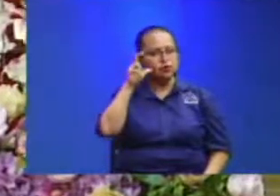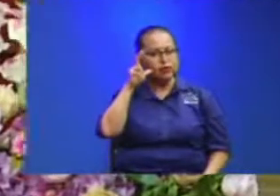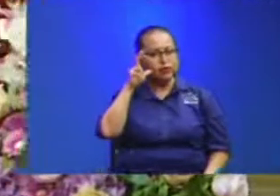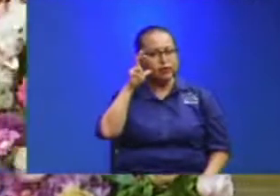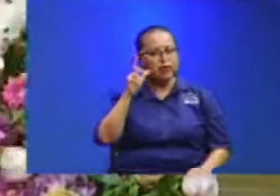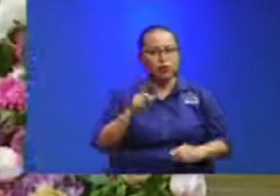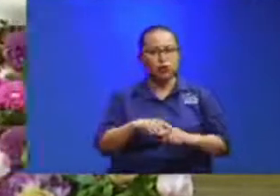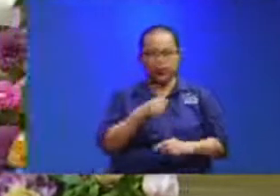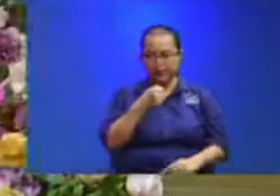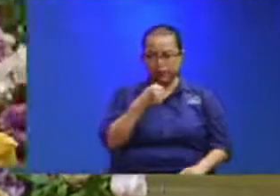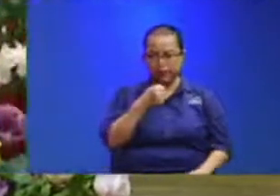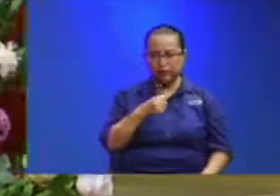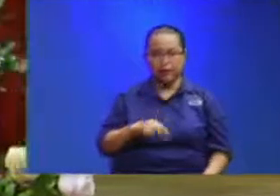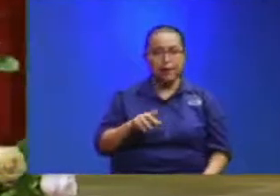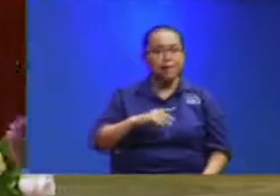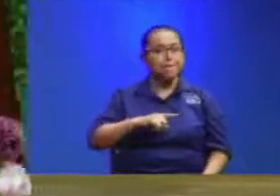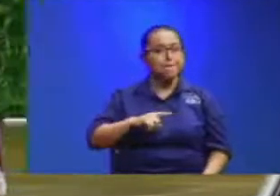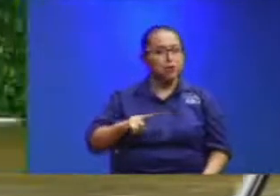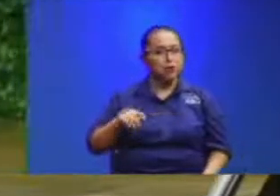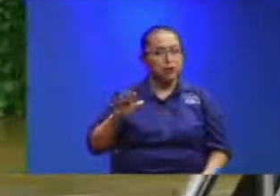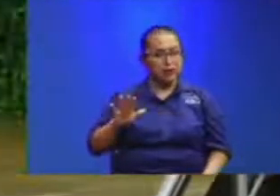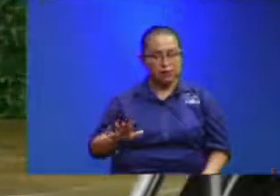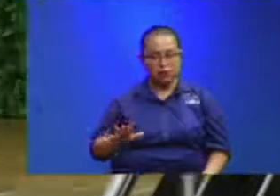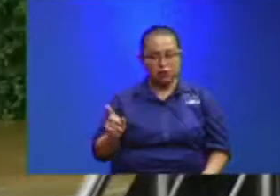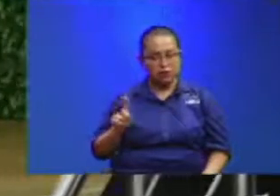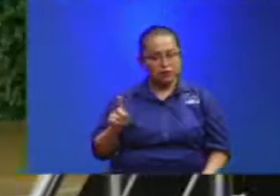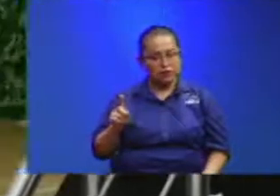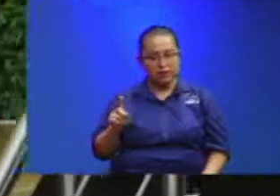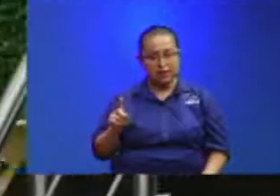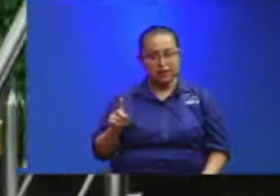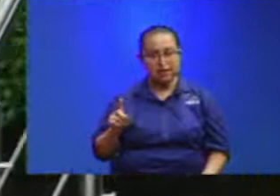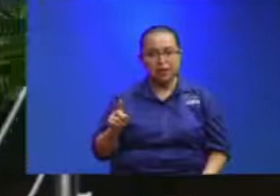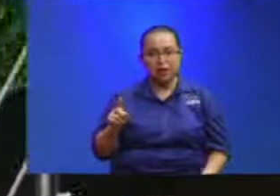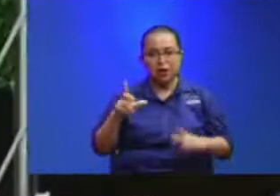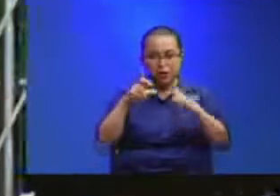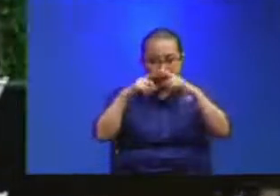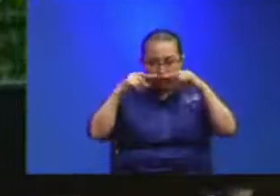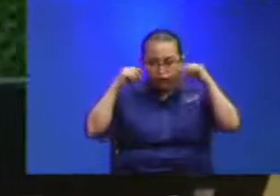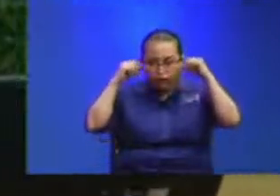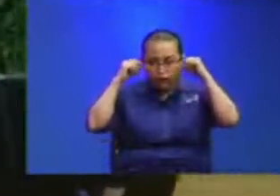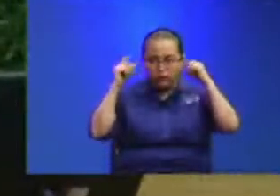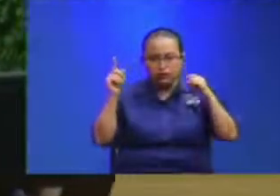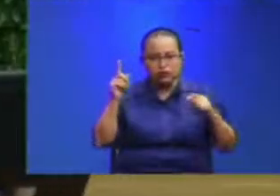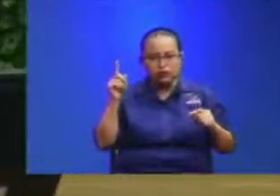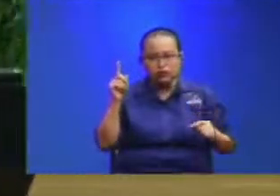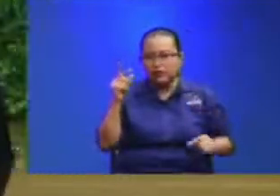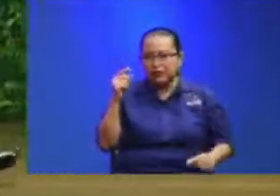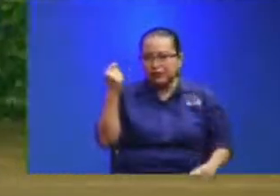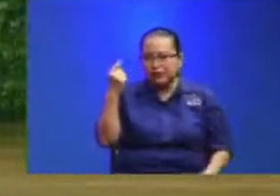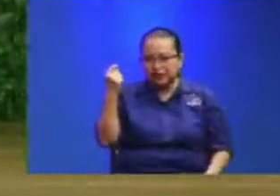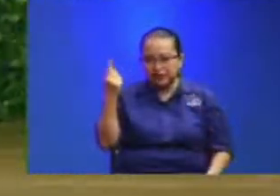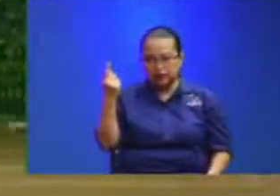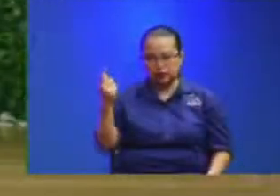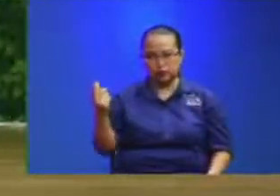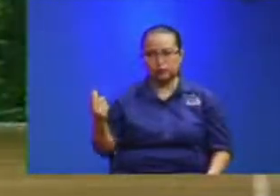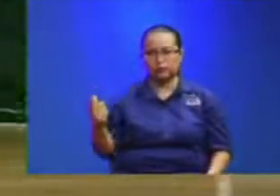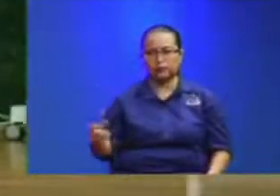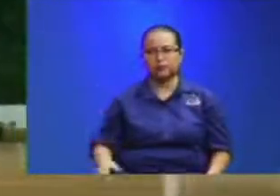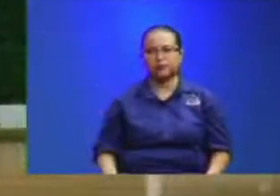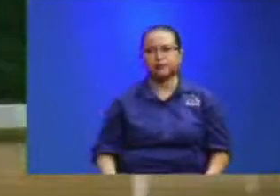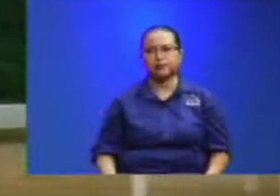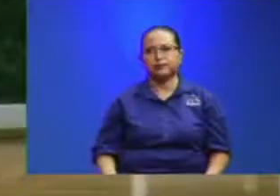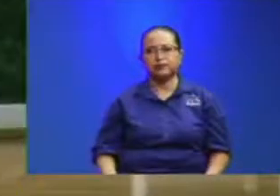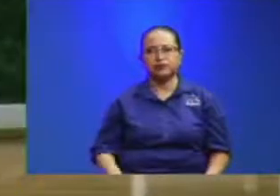pero aquí he oído hermanos que profetizan cómo están con ellos no les entiendo pero le dio risa cosa